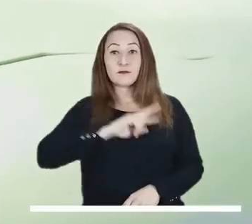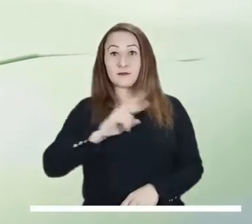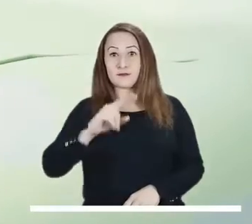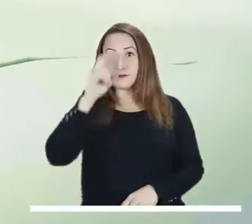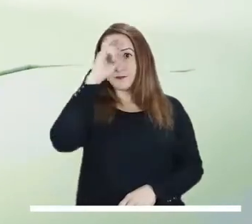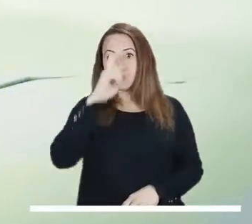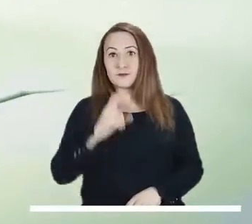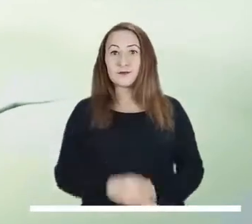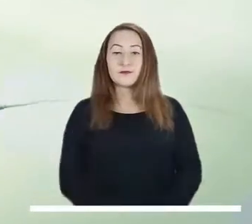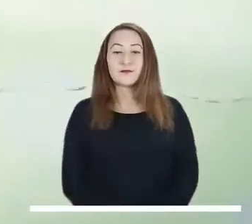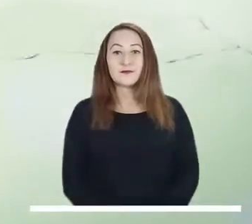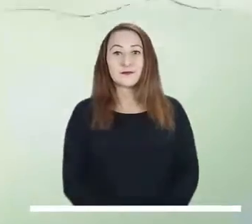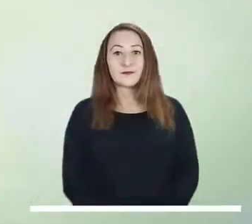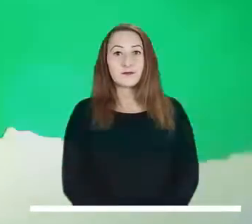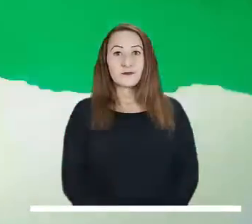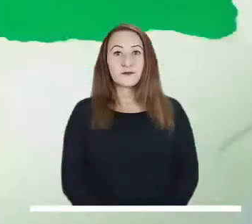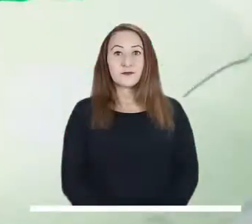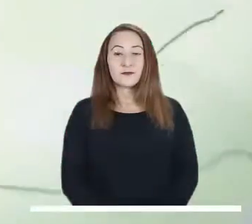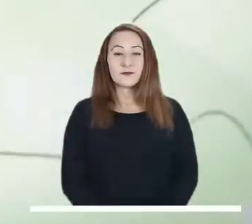Valle.